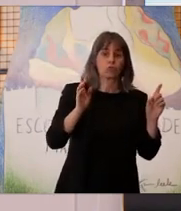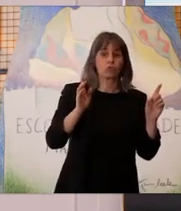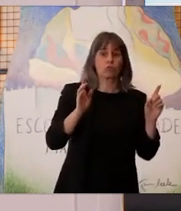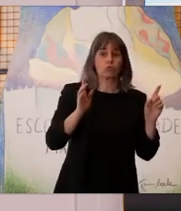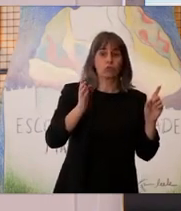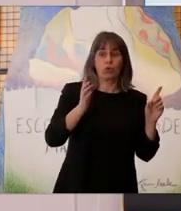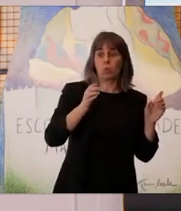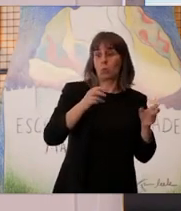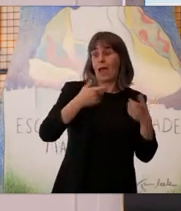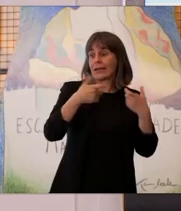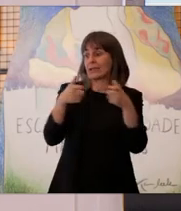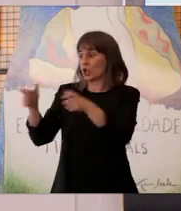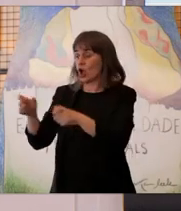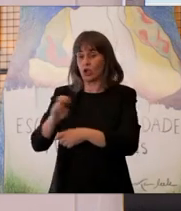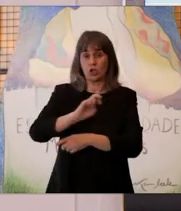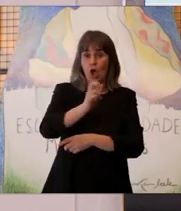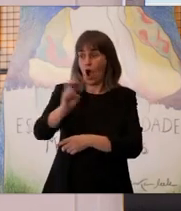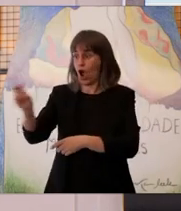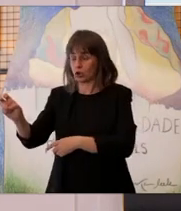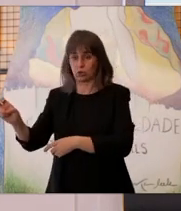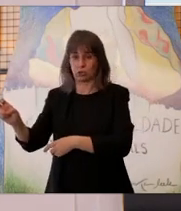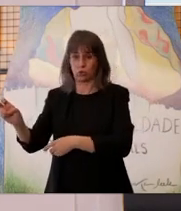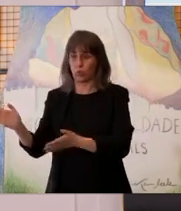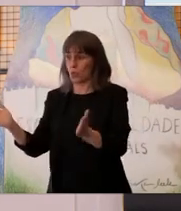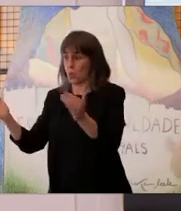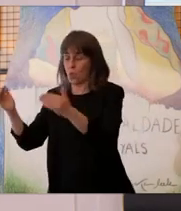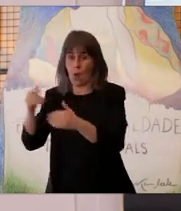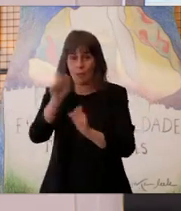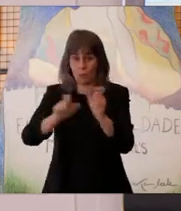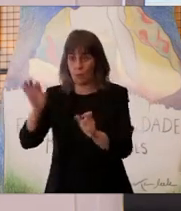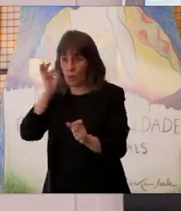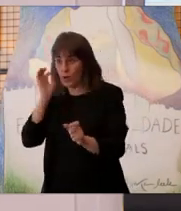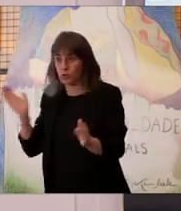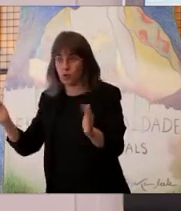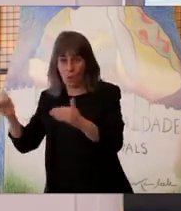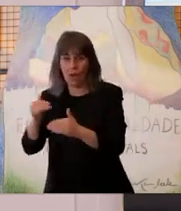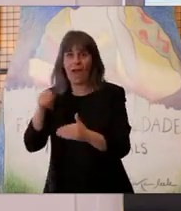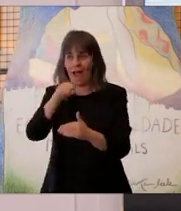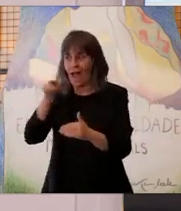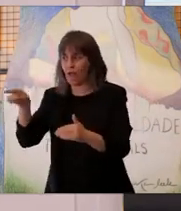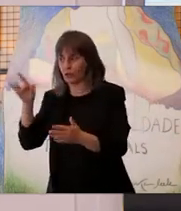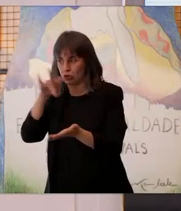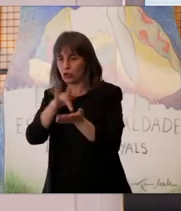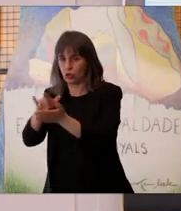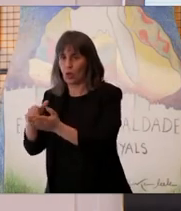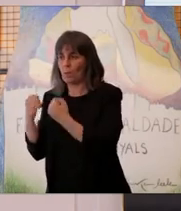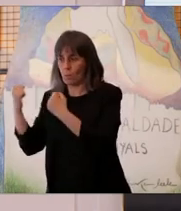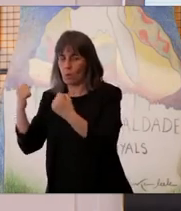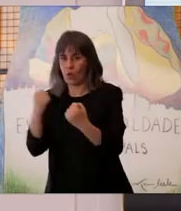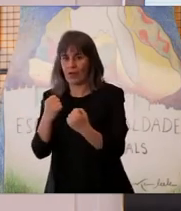otros digamos sectores de la sociedad que concentran poder y que